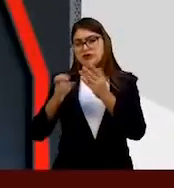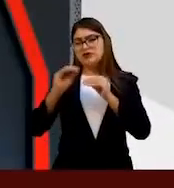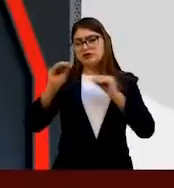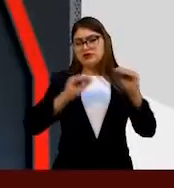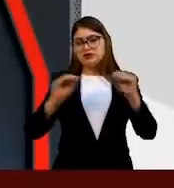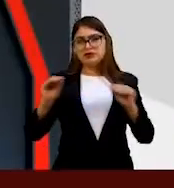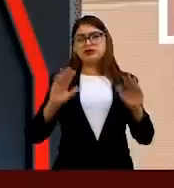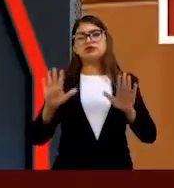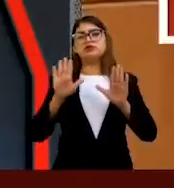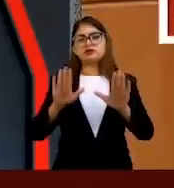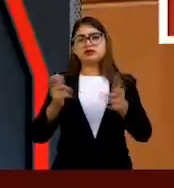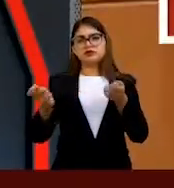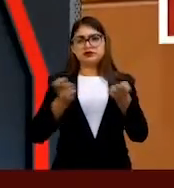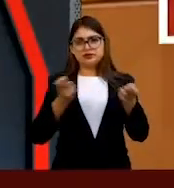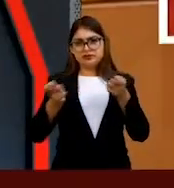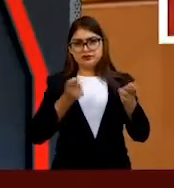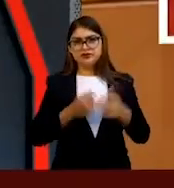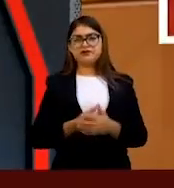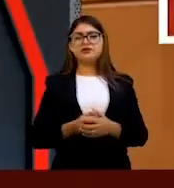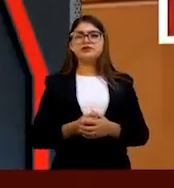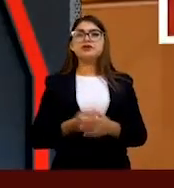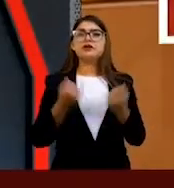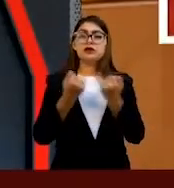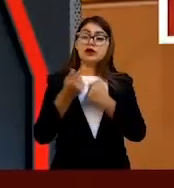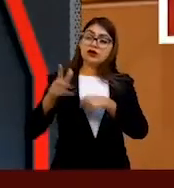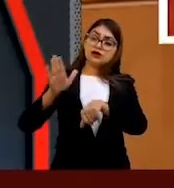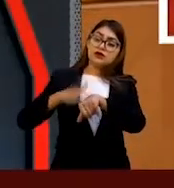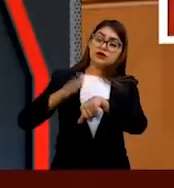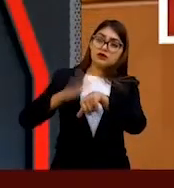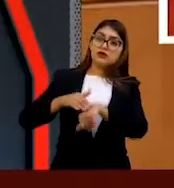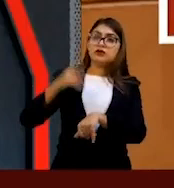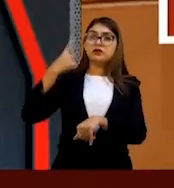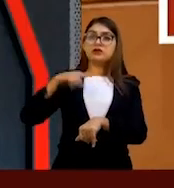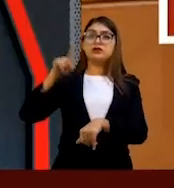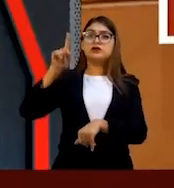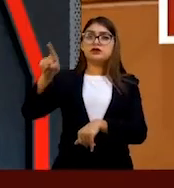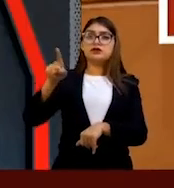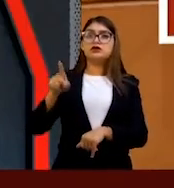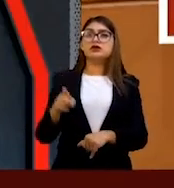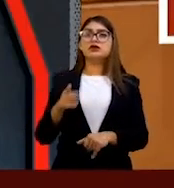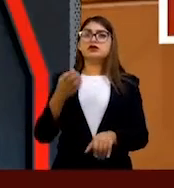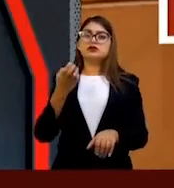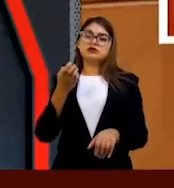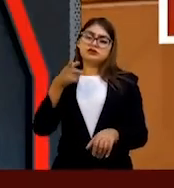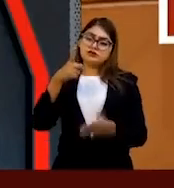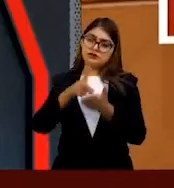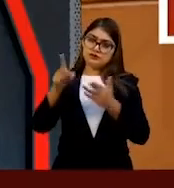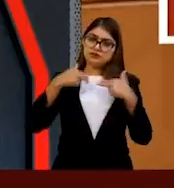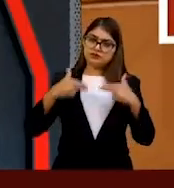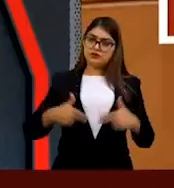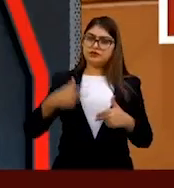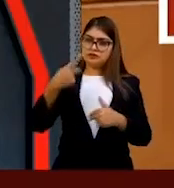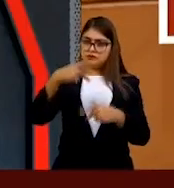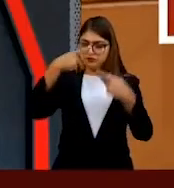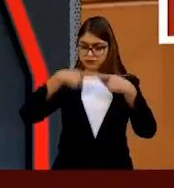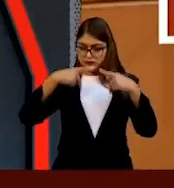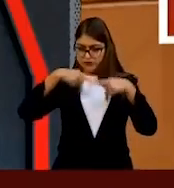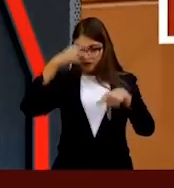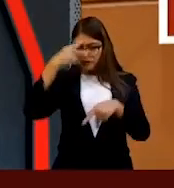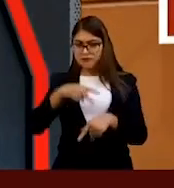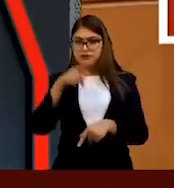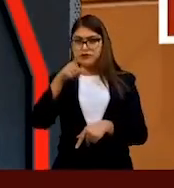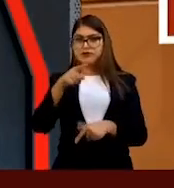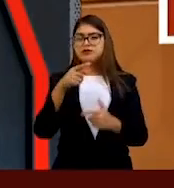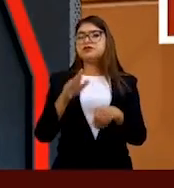quien hizo un llamado para fortalecer la presencia diplomática en Estados Unidos para defender los derechos humanos de connacionales fue el senador Rogelio